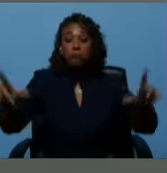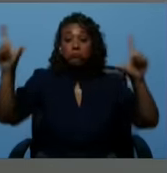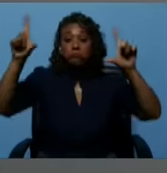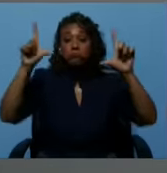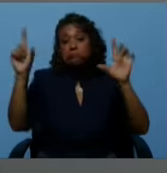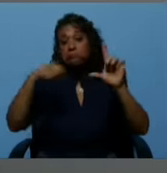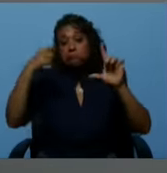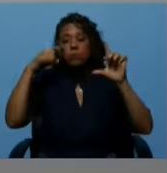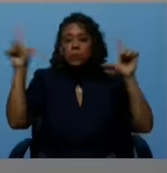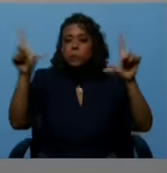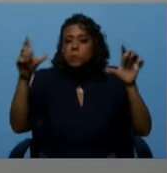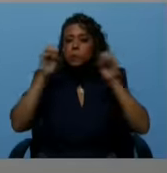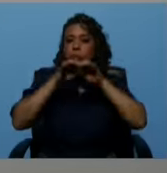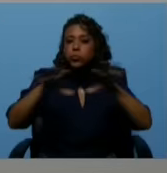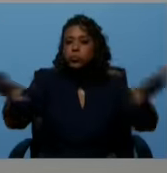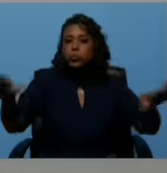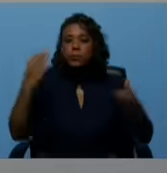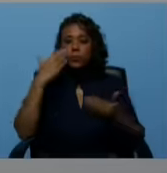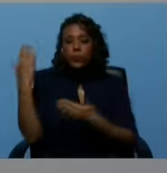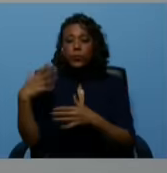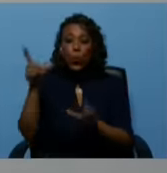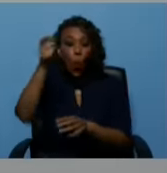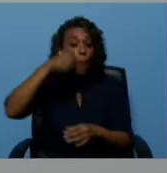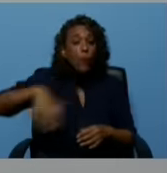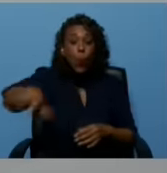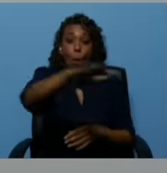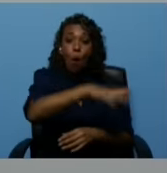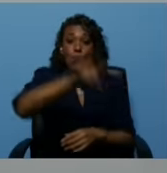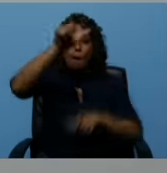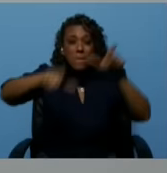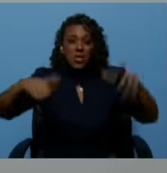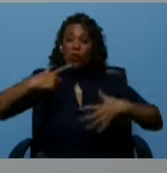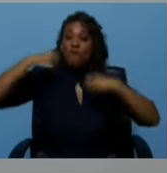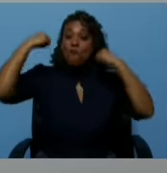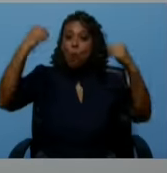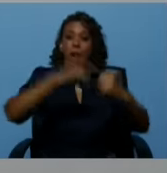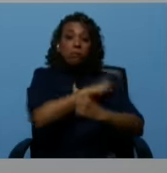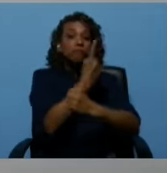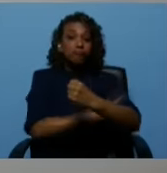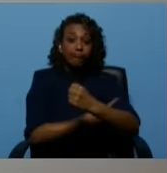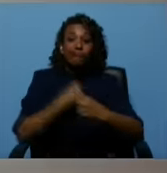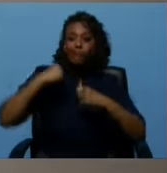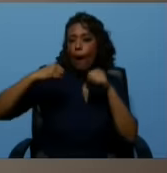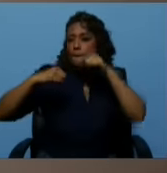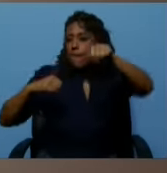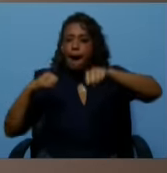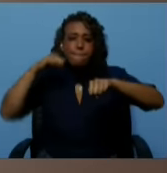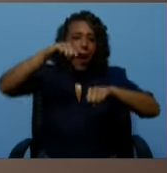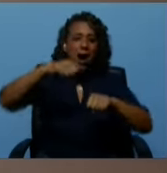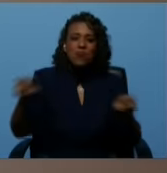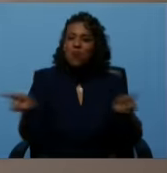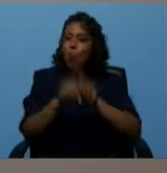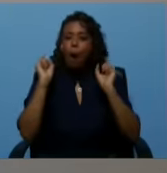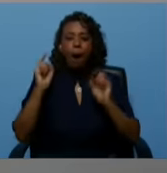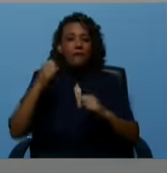con nuestro pueblo. Nuestro pueblo de verdad es un campeón, ¿vale? Heroico. Un pueblo hermoso,